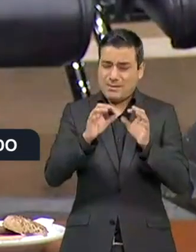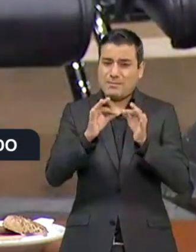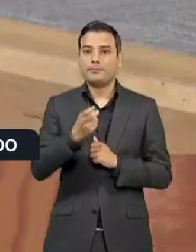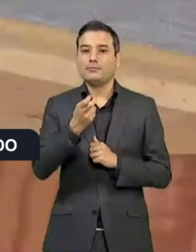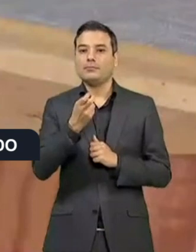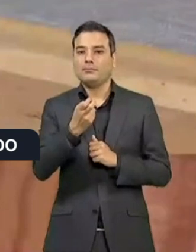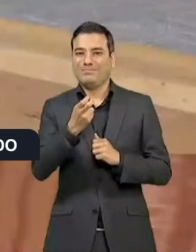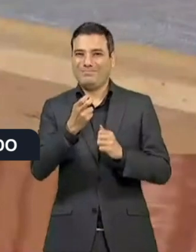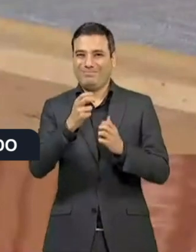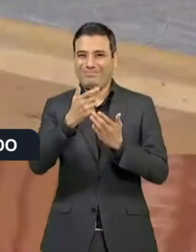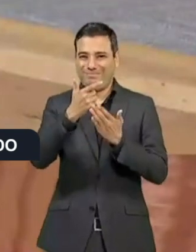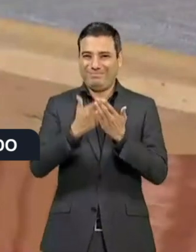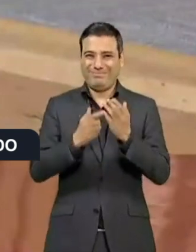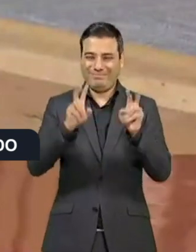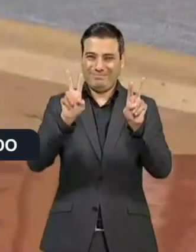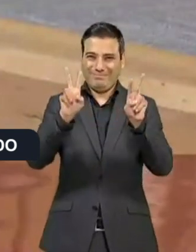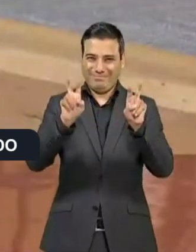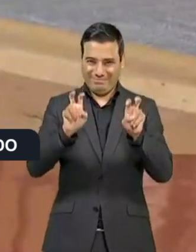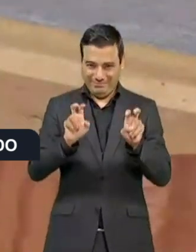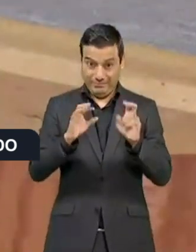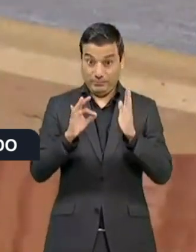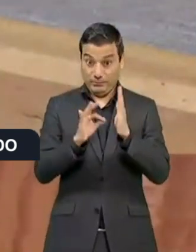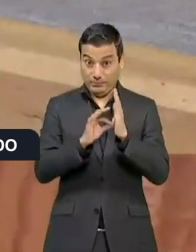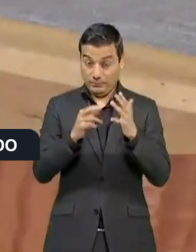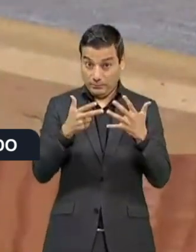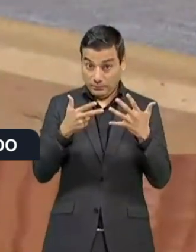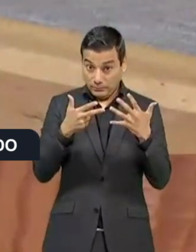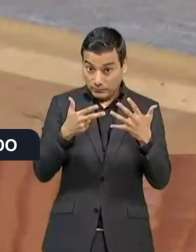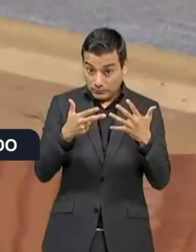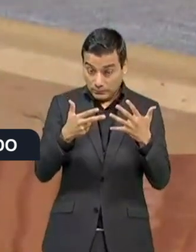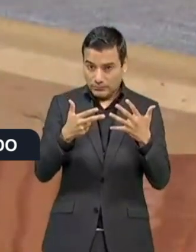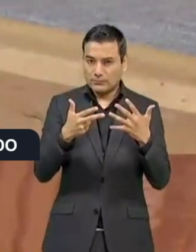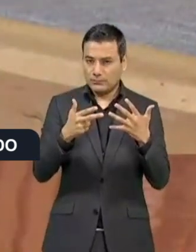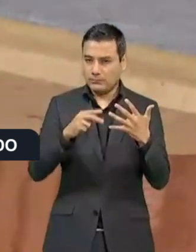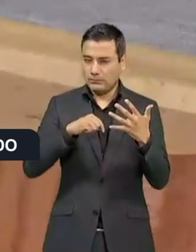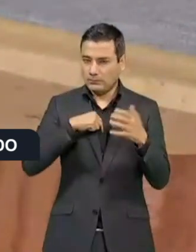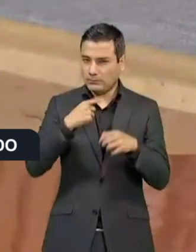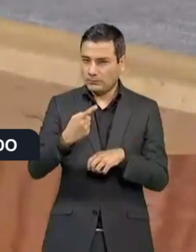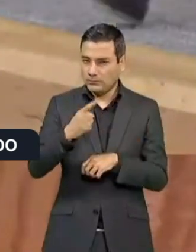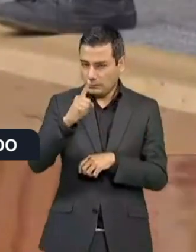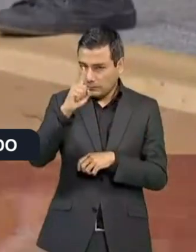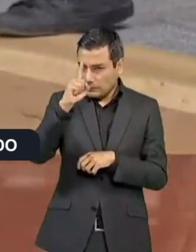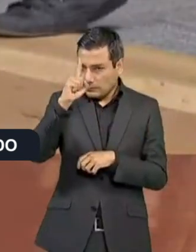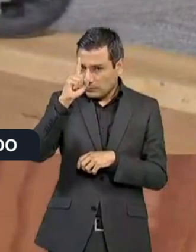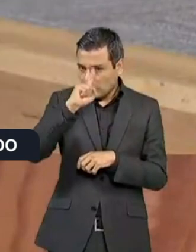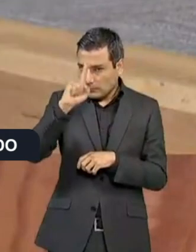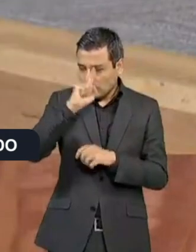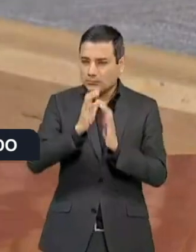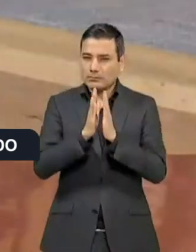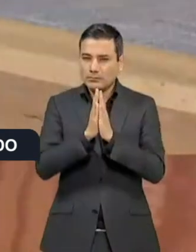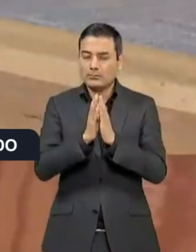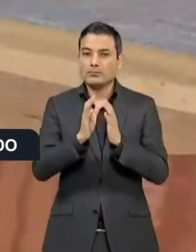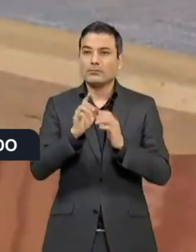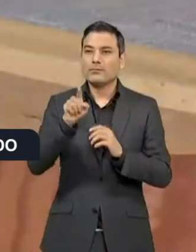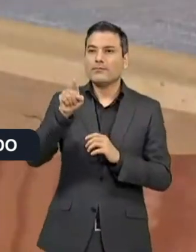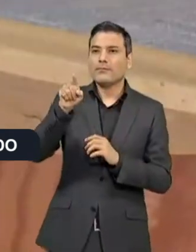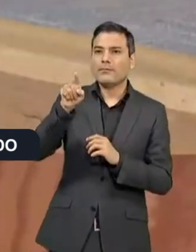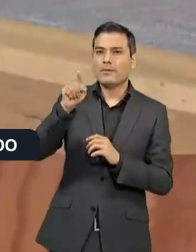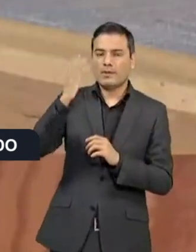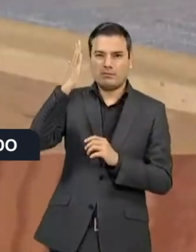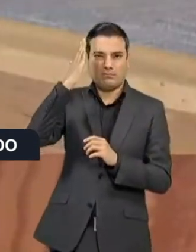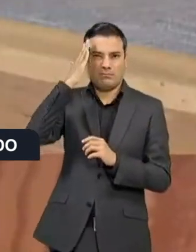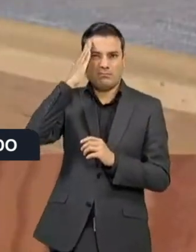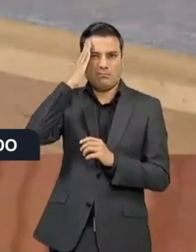Juan Miguel Castro quienes argumentan falta de garantías y oportunidades de defensa otras organizaciones políticas como morena y el partido del